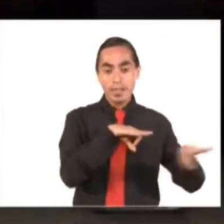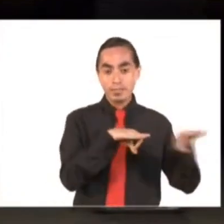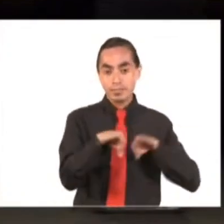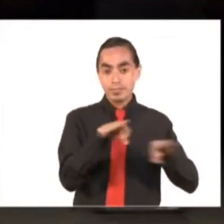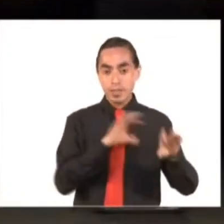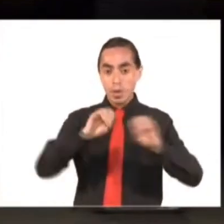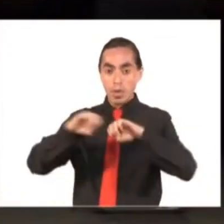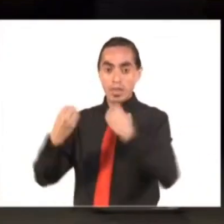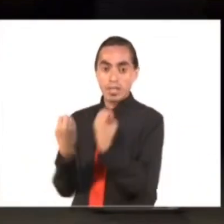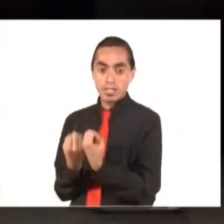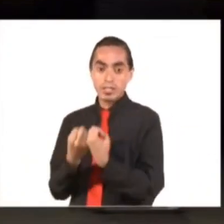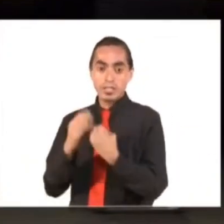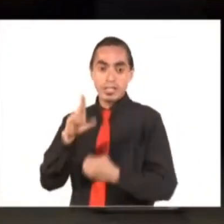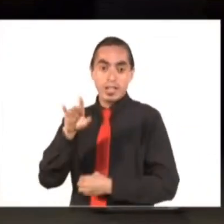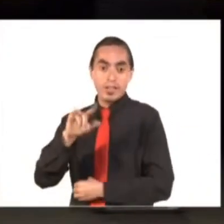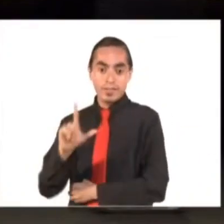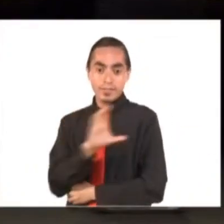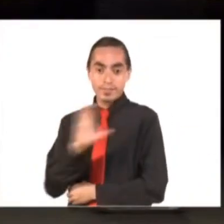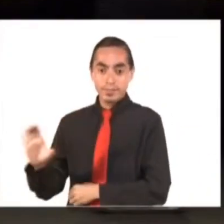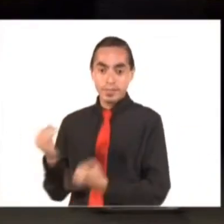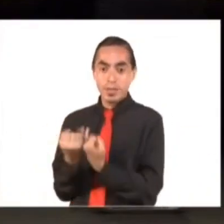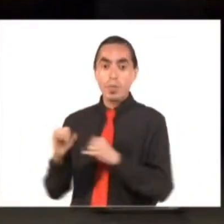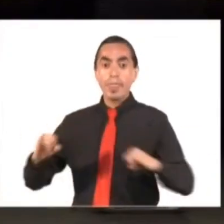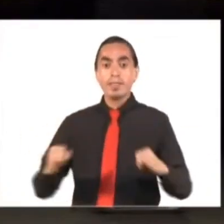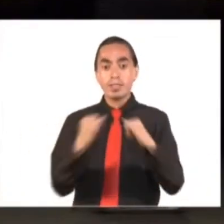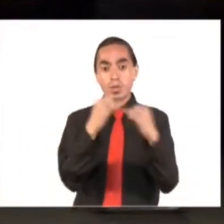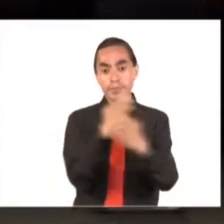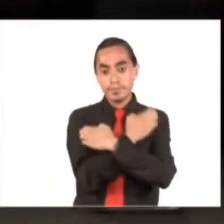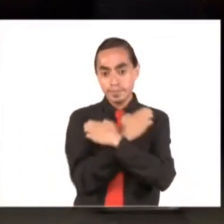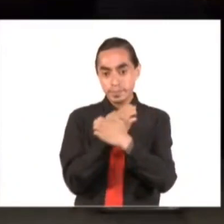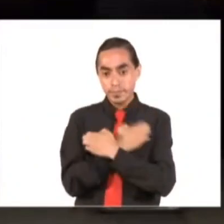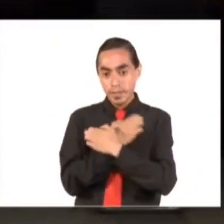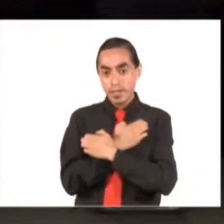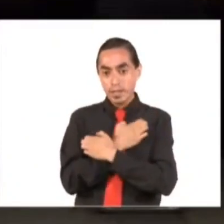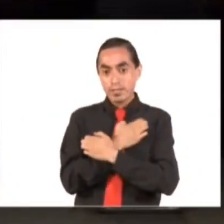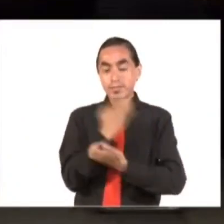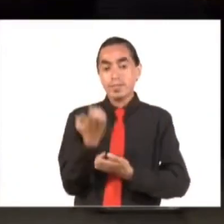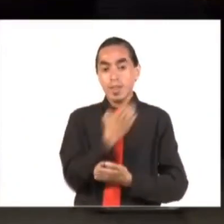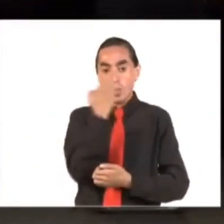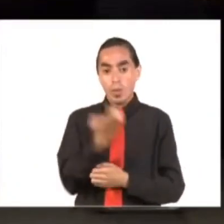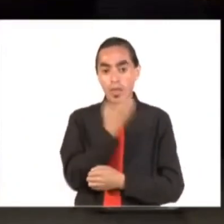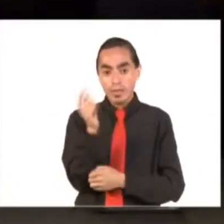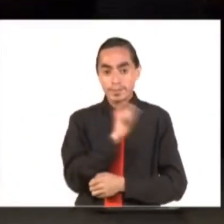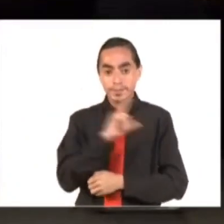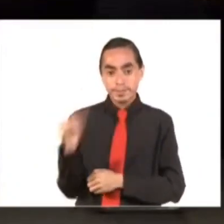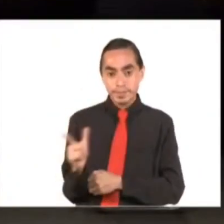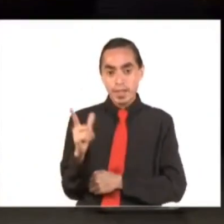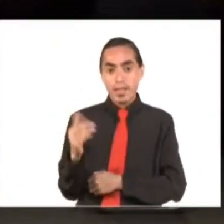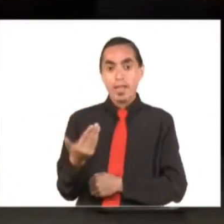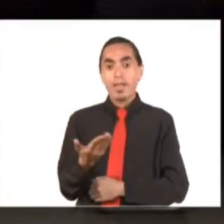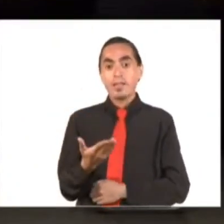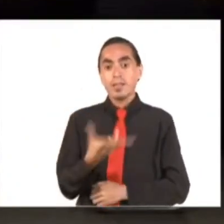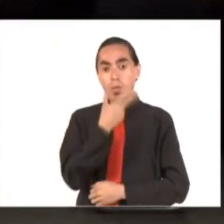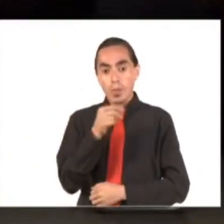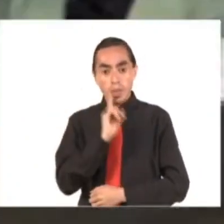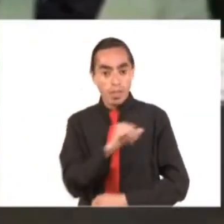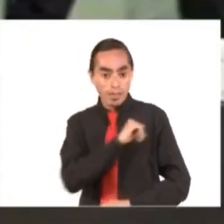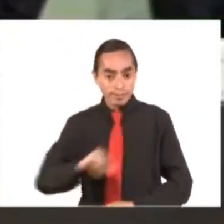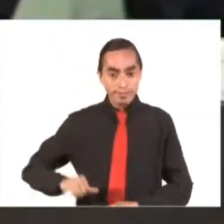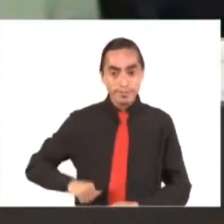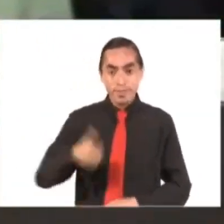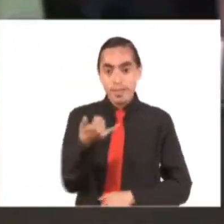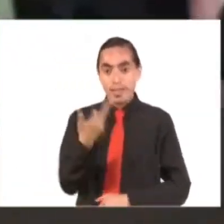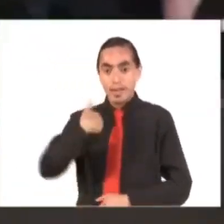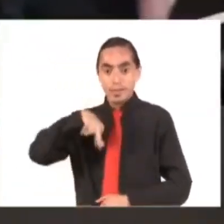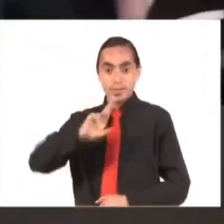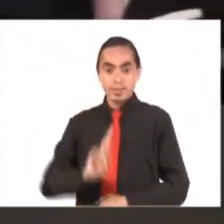organizaciones de la sociedad civil, instituciones educativas, colegios de profesionistas, alcaldes, alcaldesas y representantes de